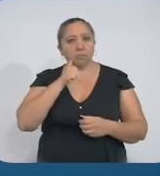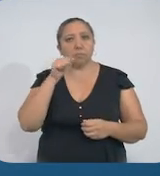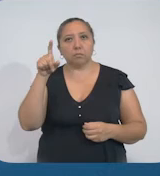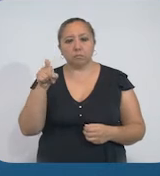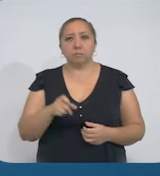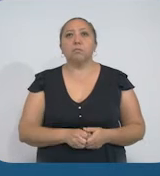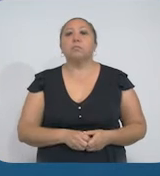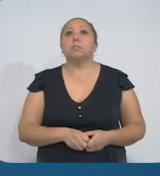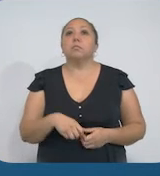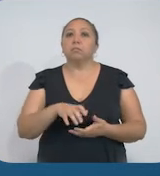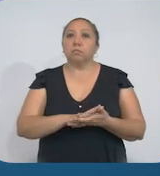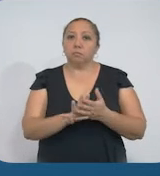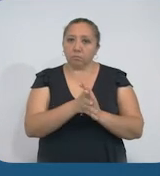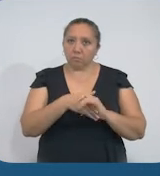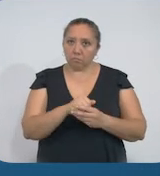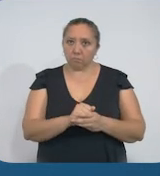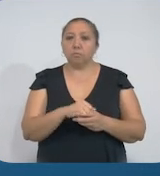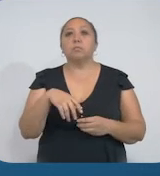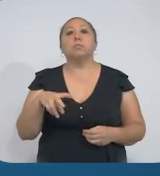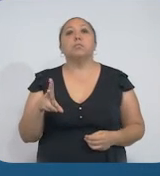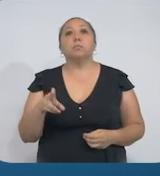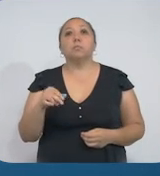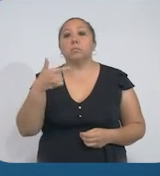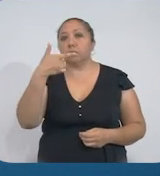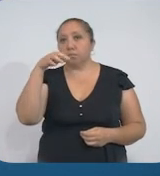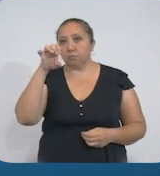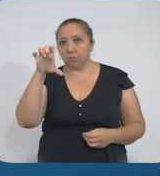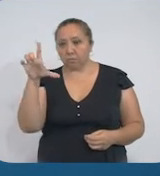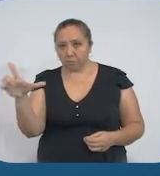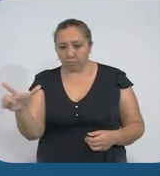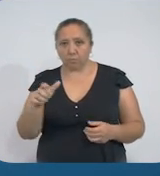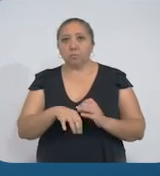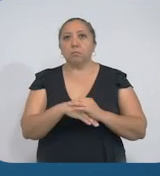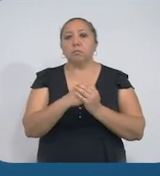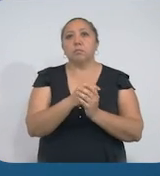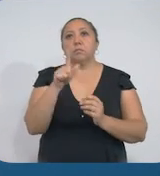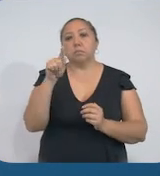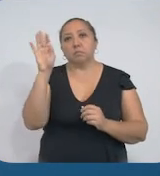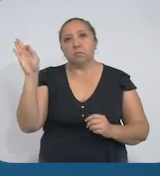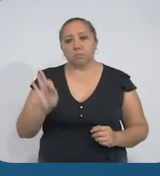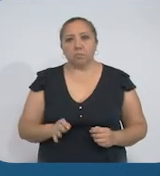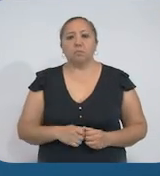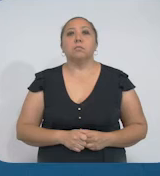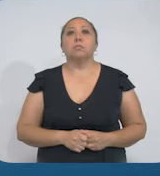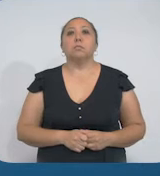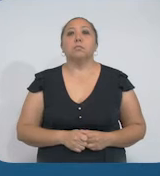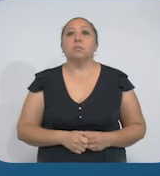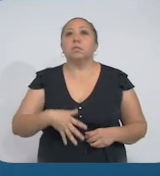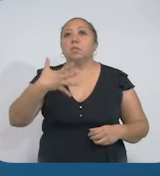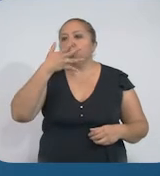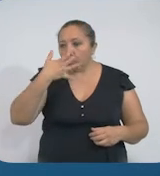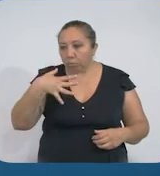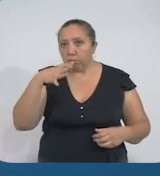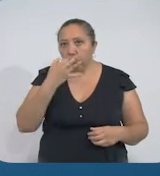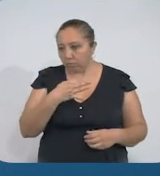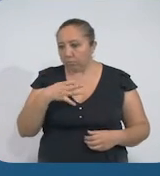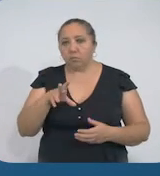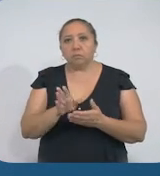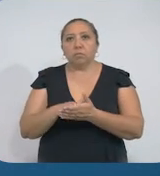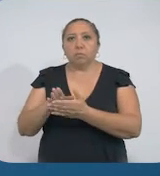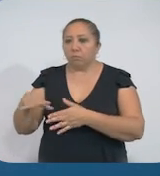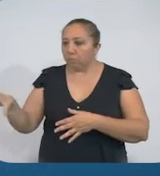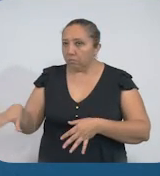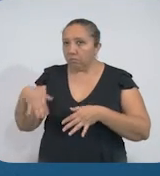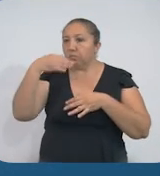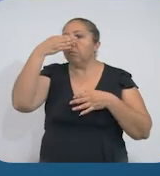frecuentemente, utilizando agua y jabón o soluciones a base de alcohol gel al 70%. Al estornudar o toser, es importante